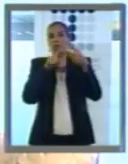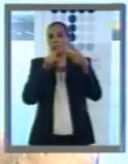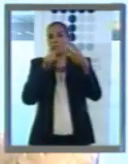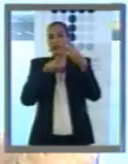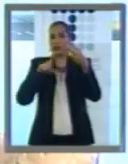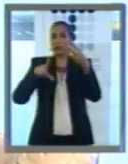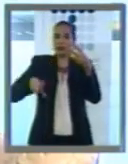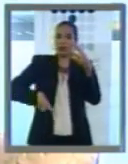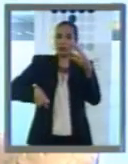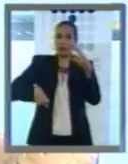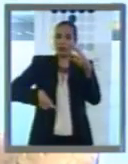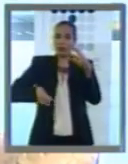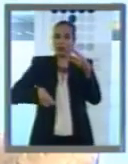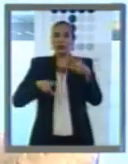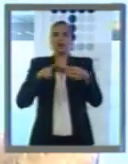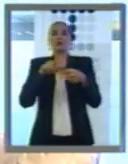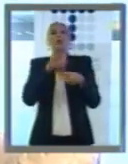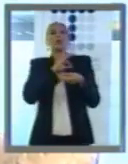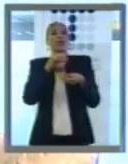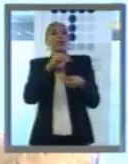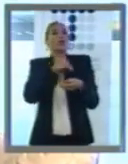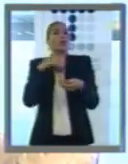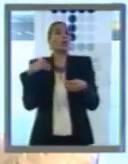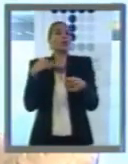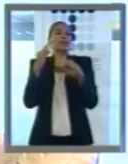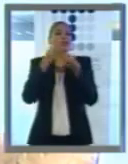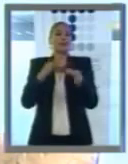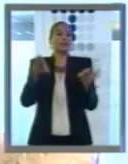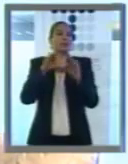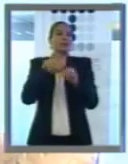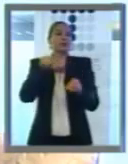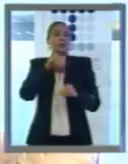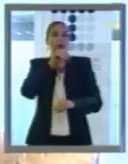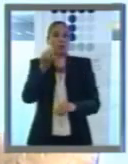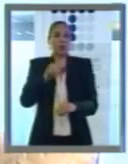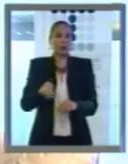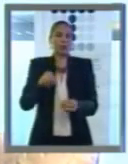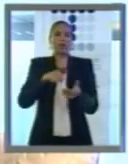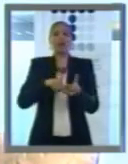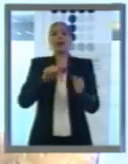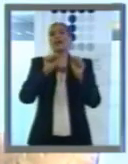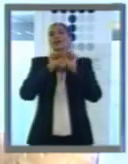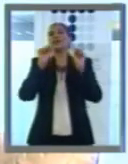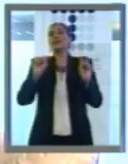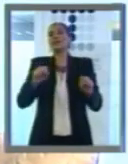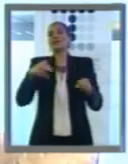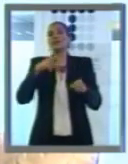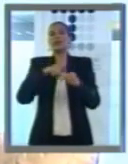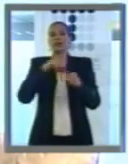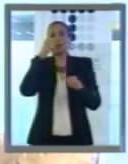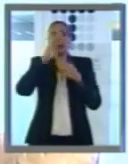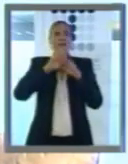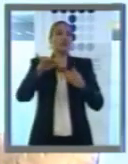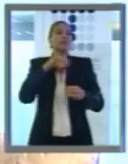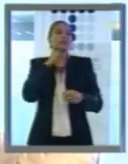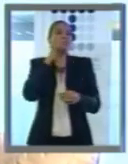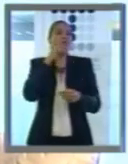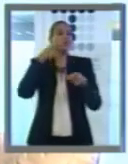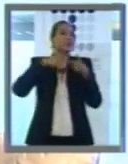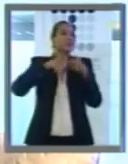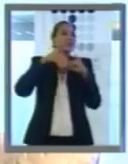gobierno cumplieran con estas obligaciones. Y el Sistema Nacional Anticorrupción